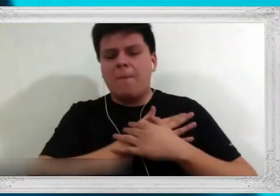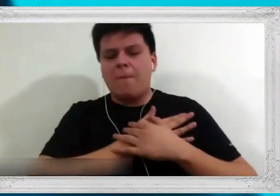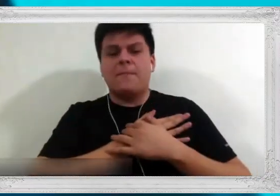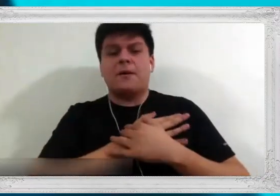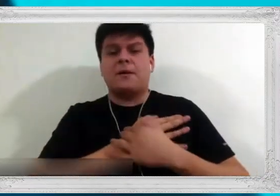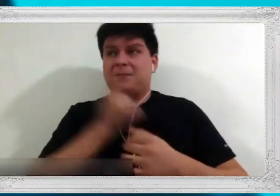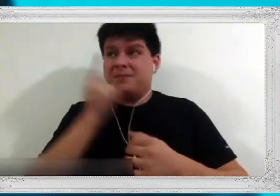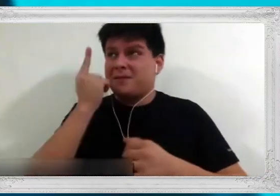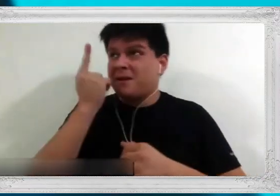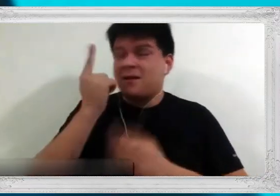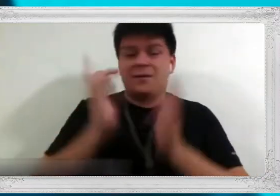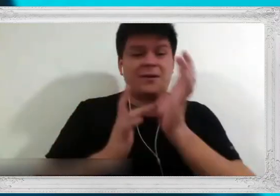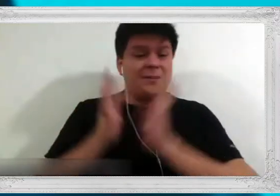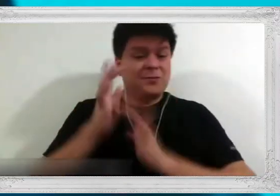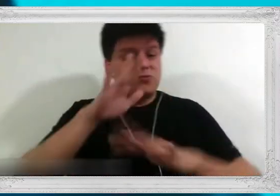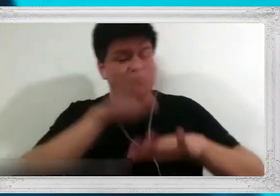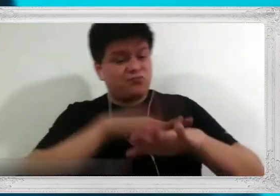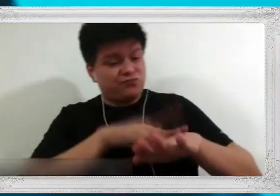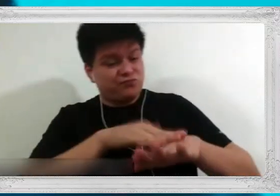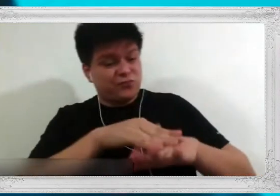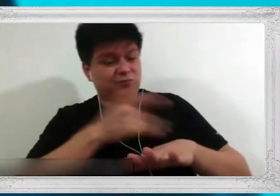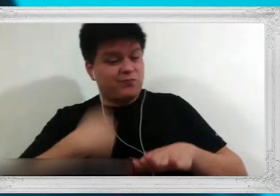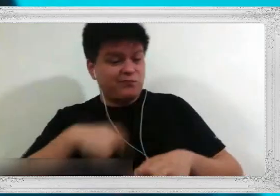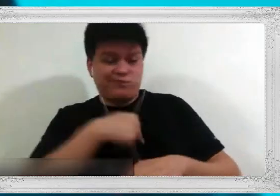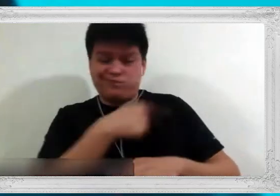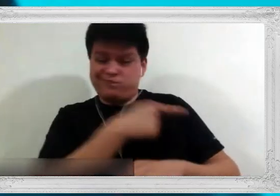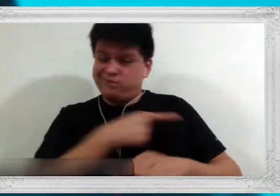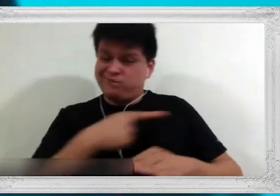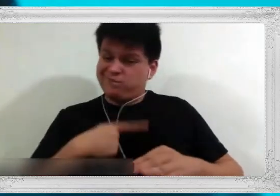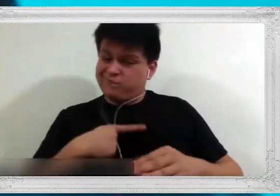existencia, para compartir con Él su reino.